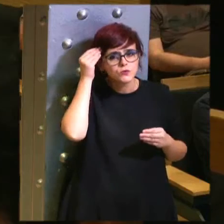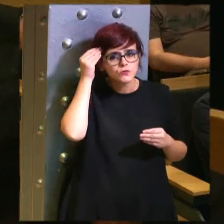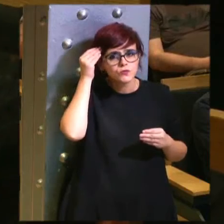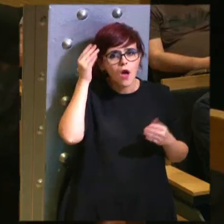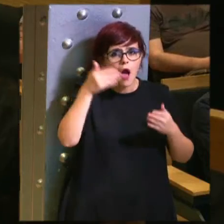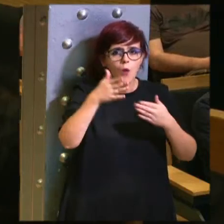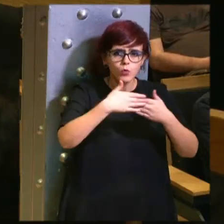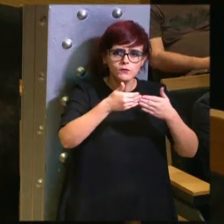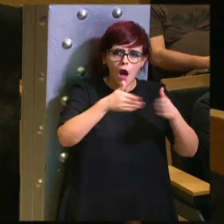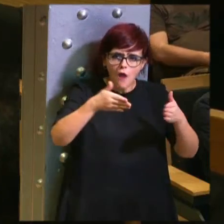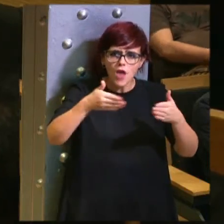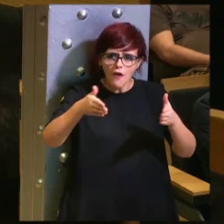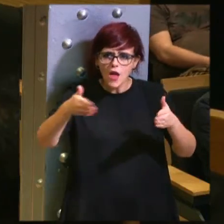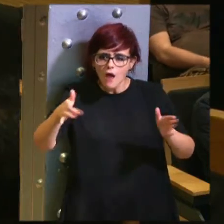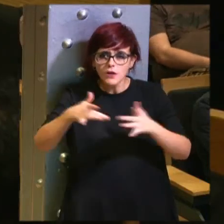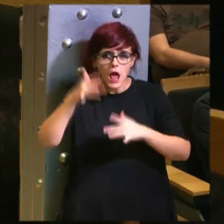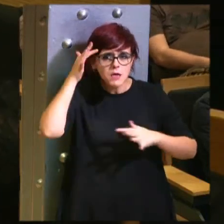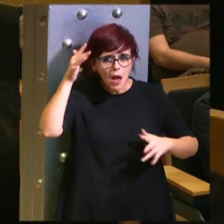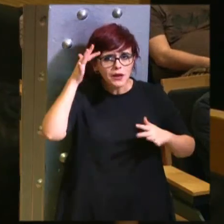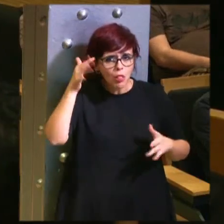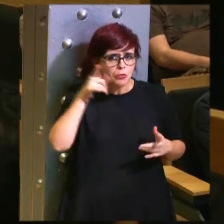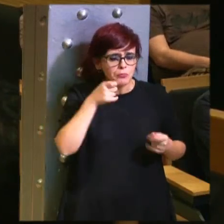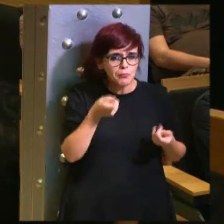muchas puertas, va a abrir mucha la imaginación.